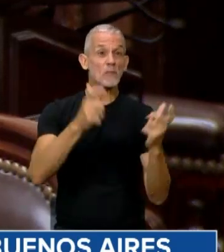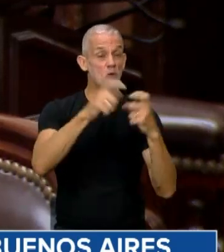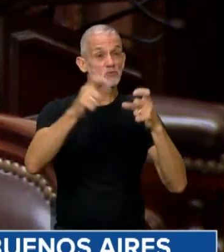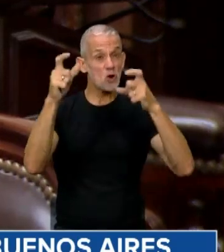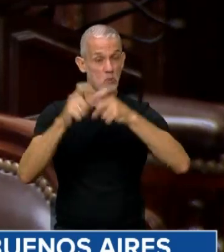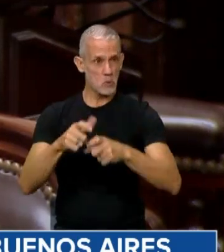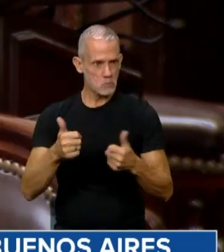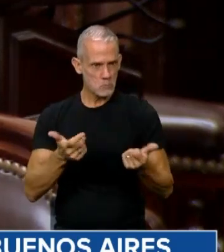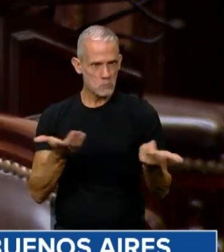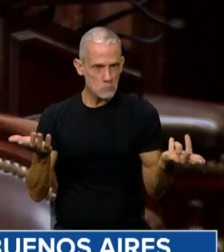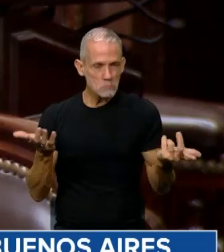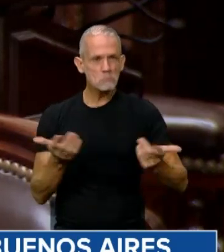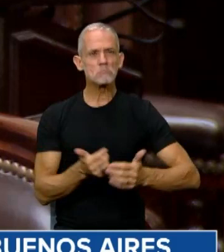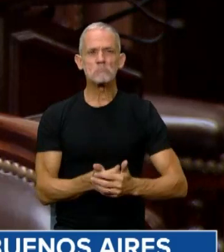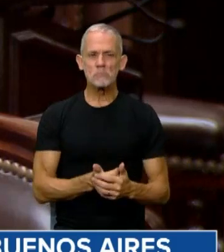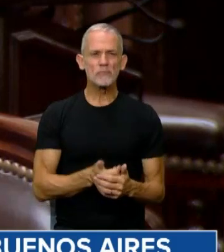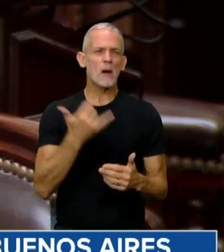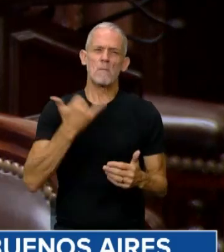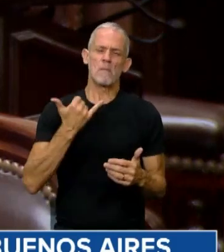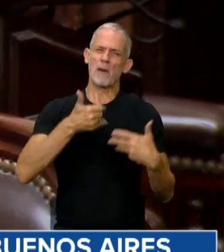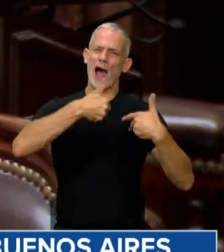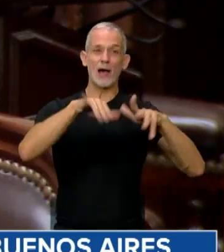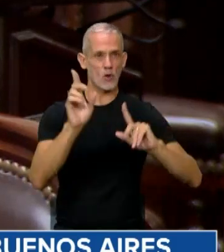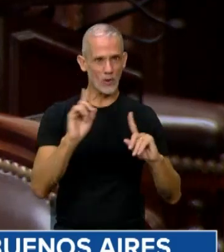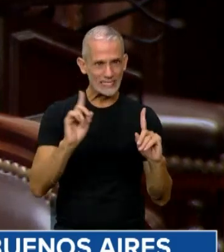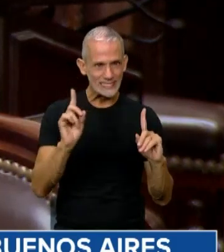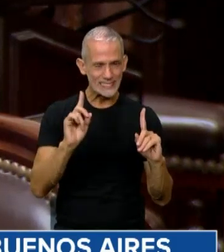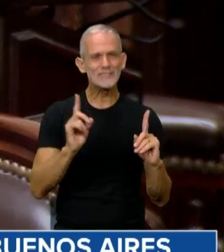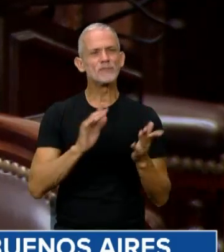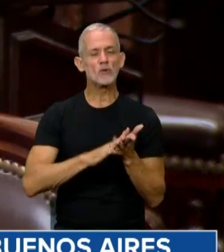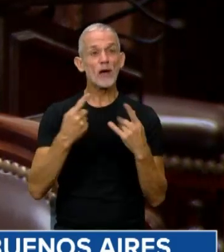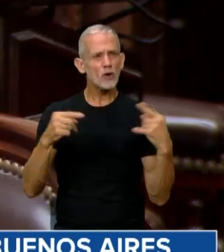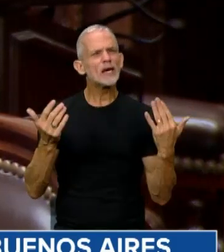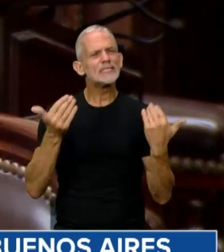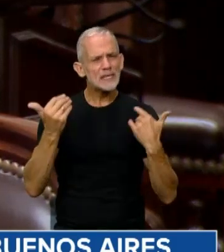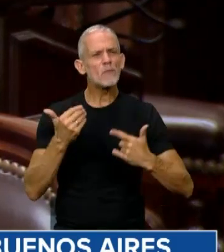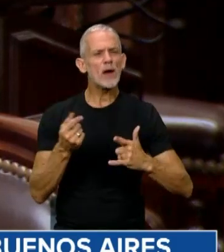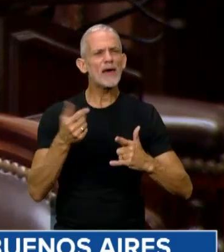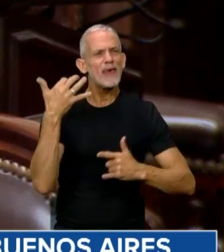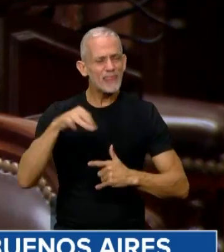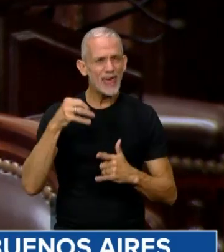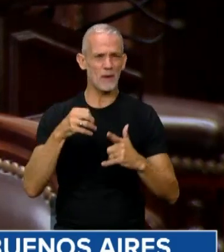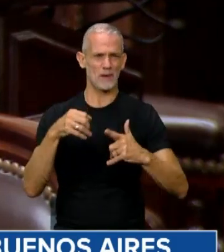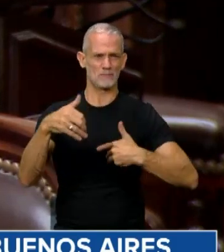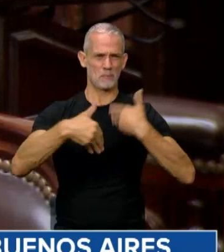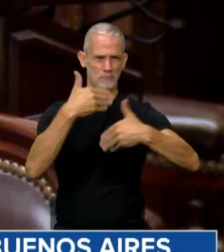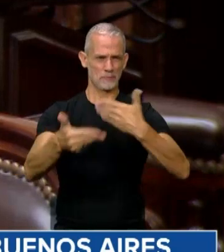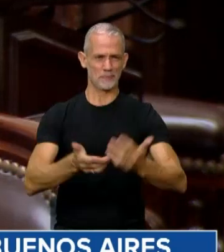respectivas comisiones, y me parece que no es un dato a pasar por alto sobre las cosas que se pueden y se deben